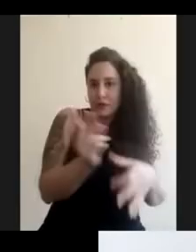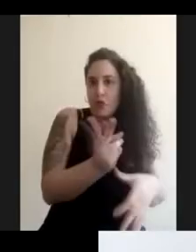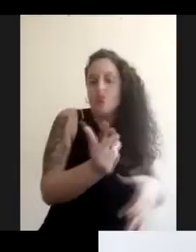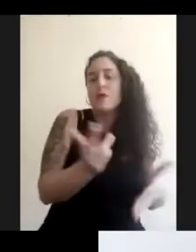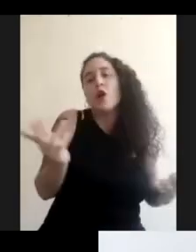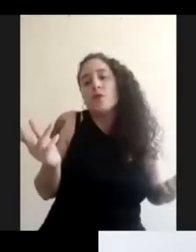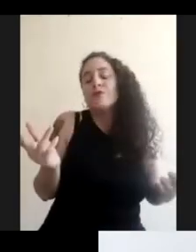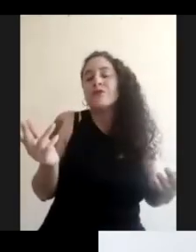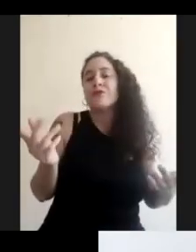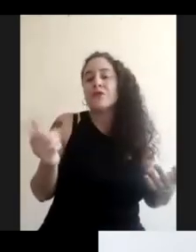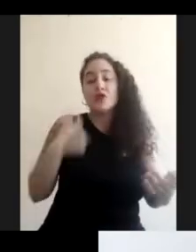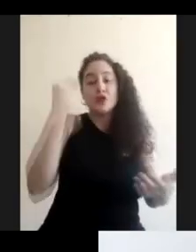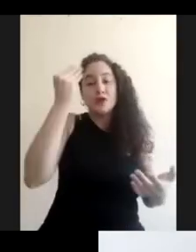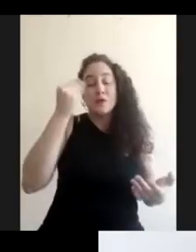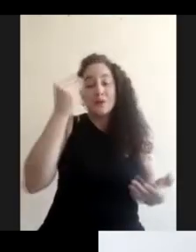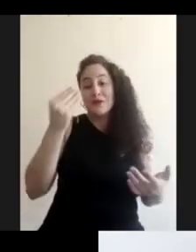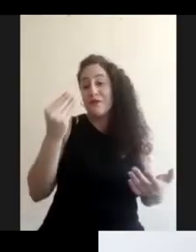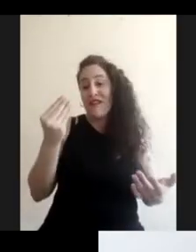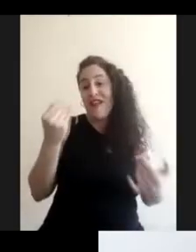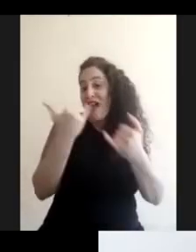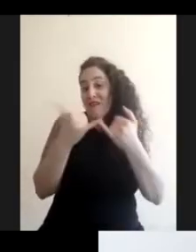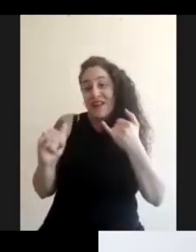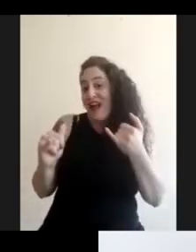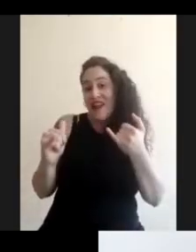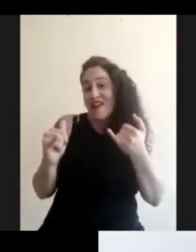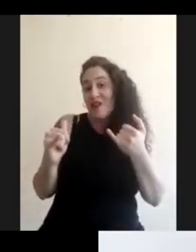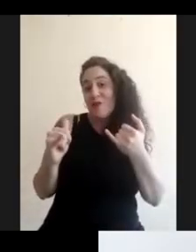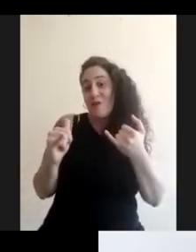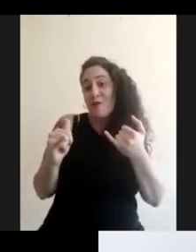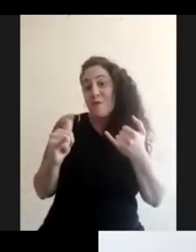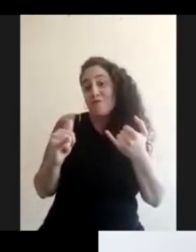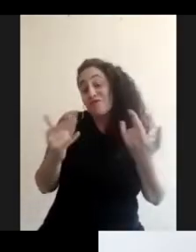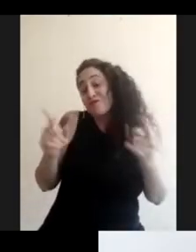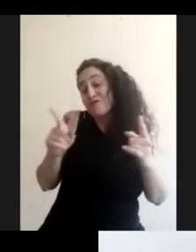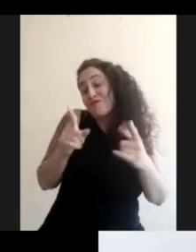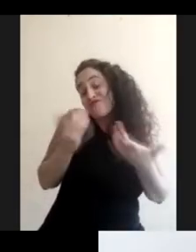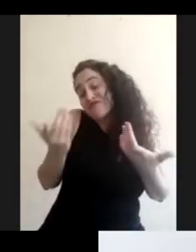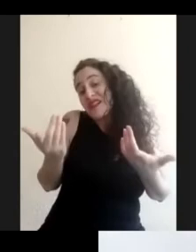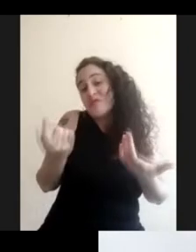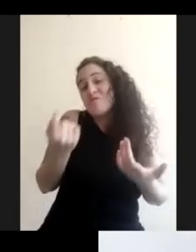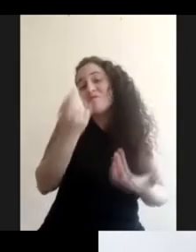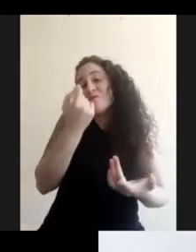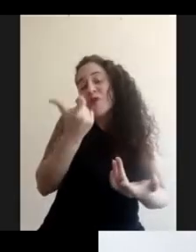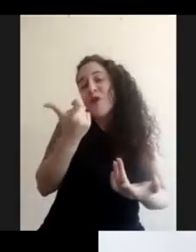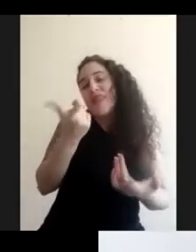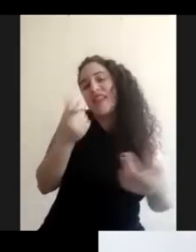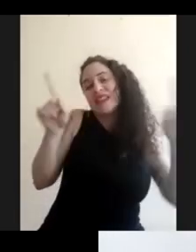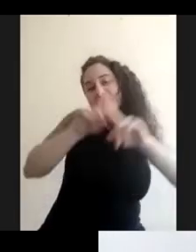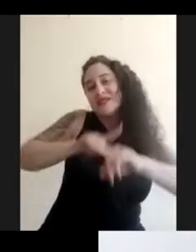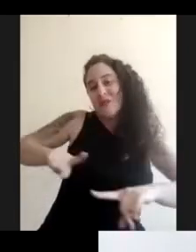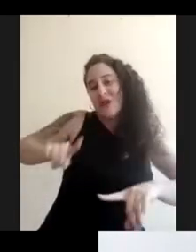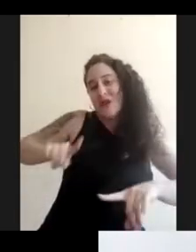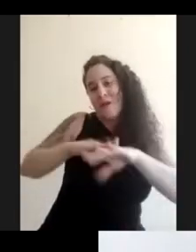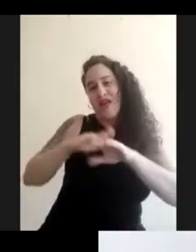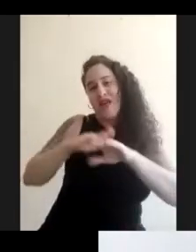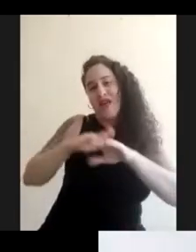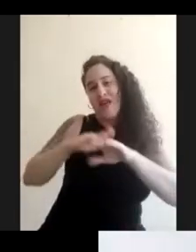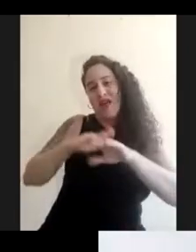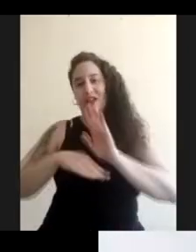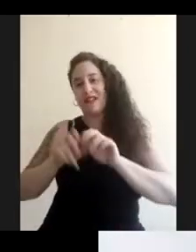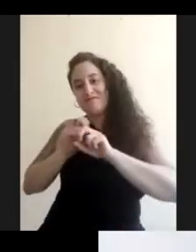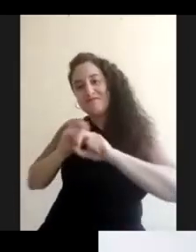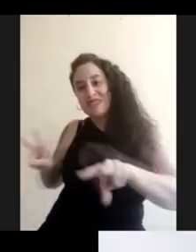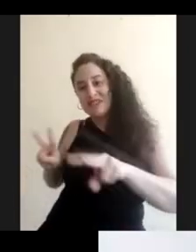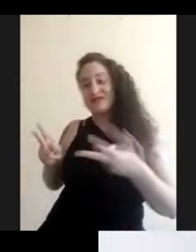yo creo que al final es una especie de pantalla para precarizar el empleo, porque no es propiamente